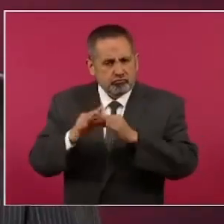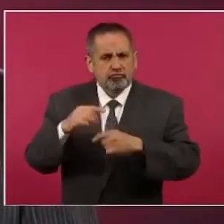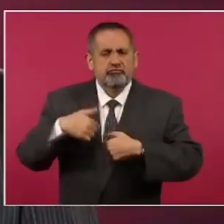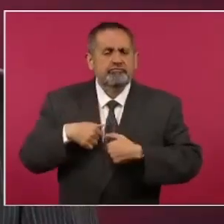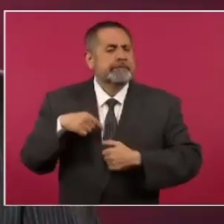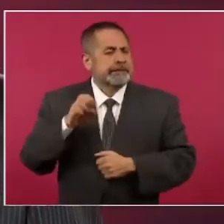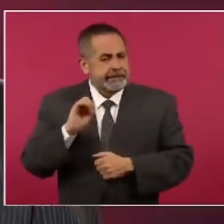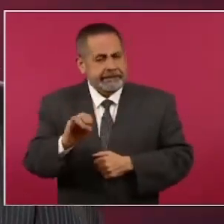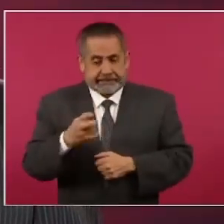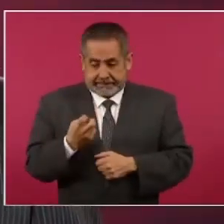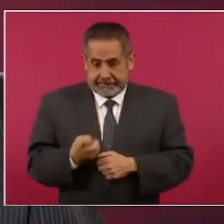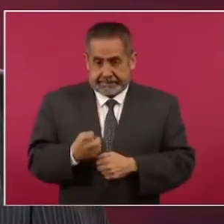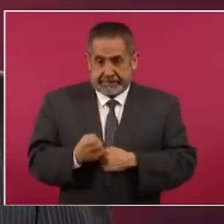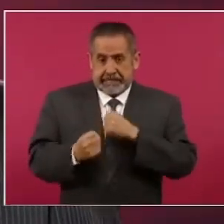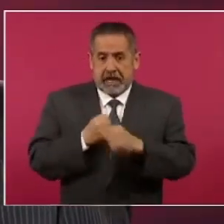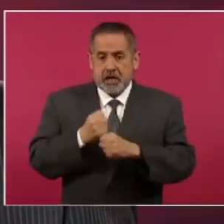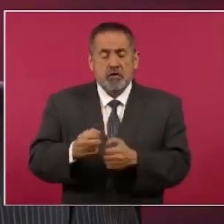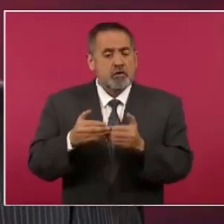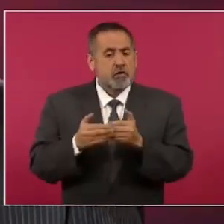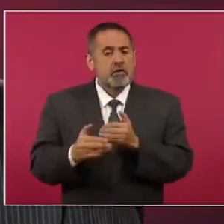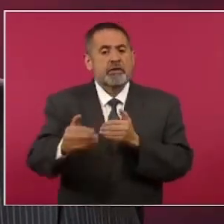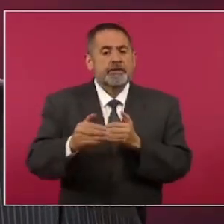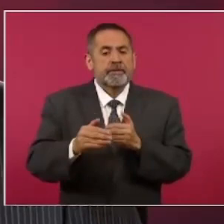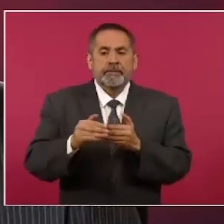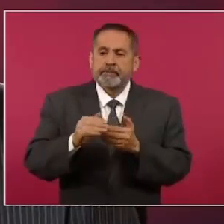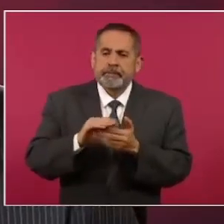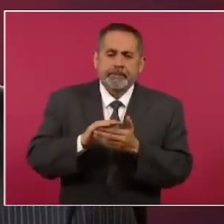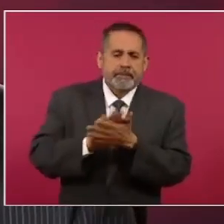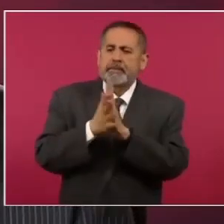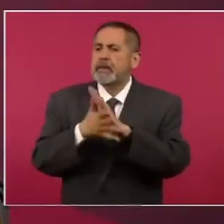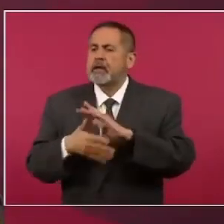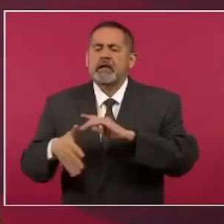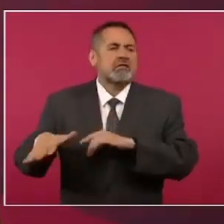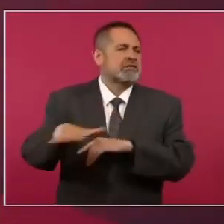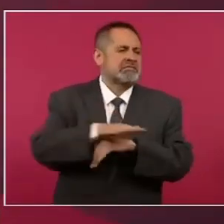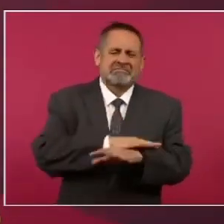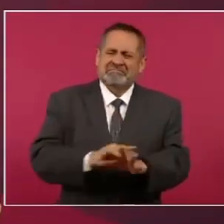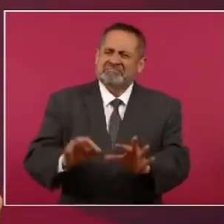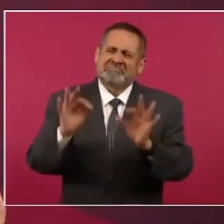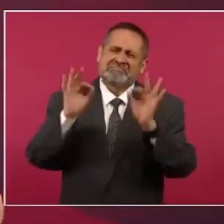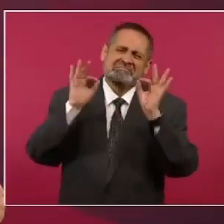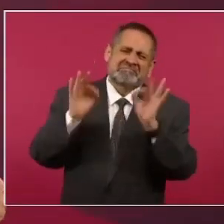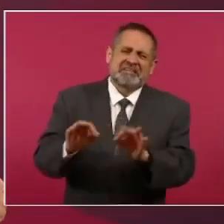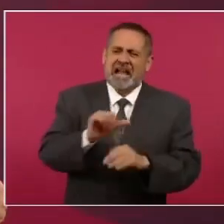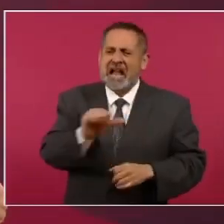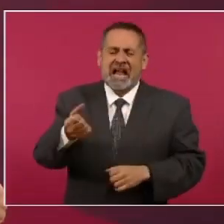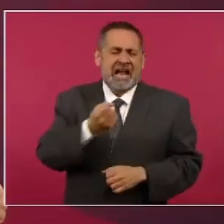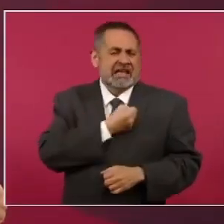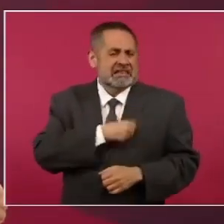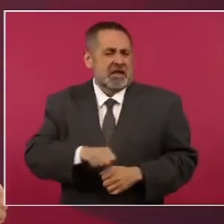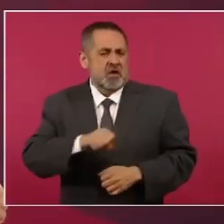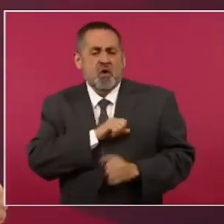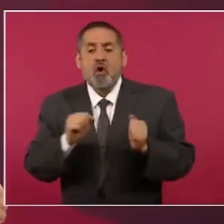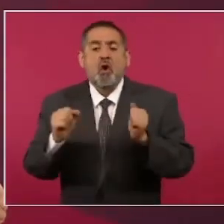que este año vamos a tener un sistema de salud pública de calidad